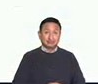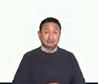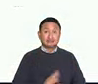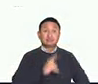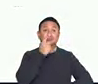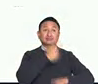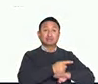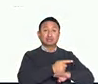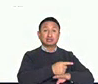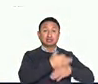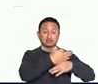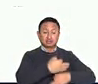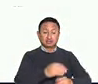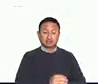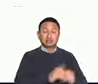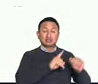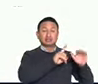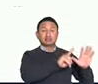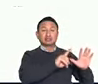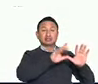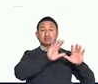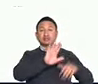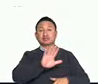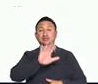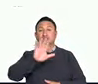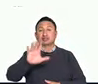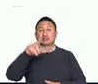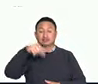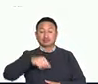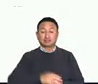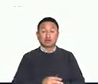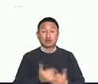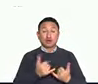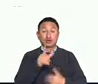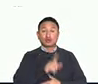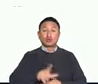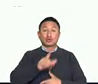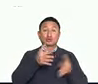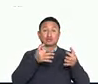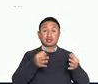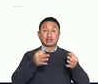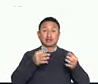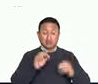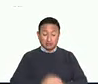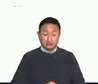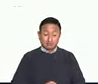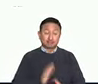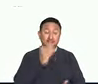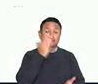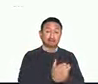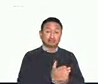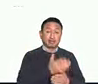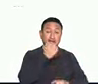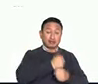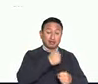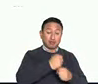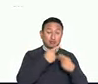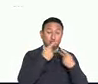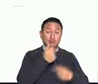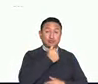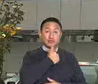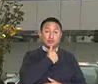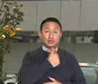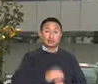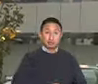el decreto ejecutivo 655, suspendió la jornada laboral del lunes 6 de febrero para el sector público y